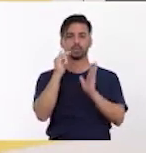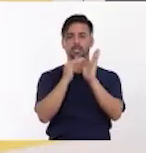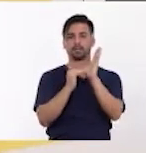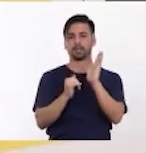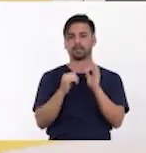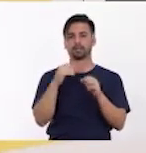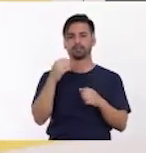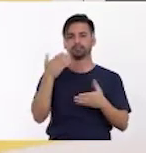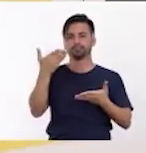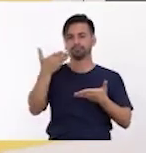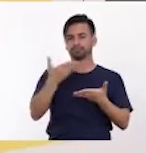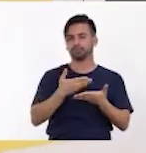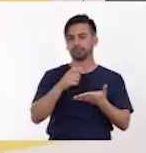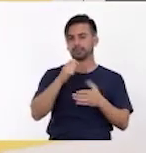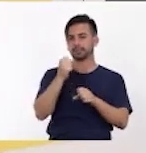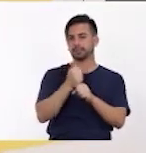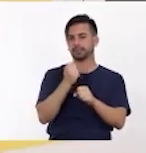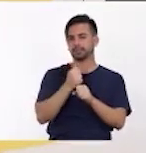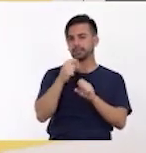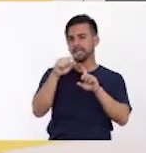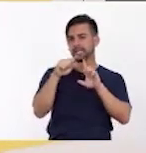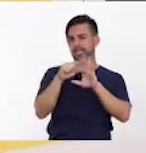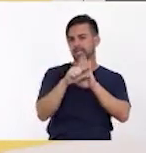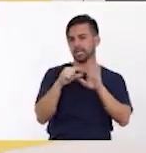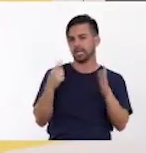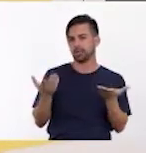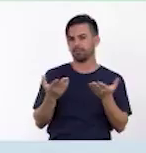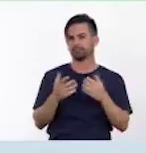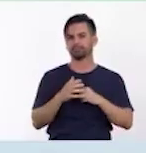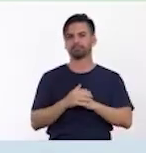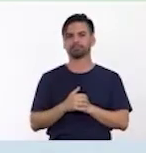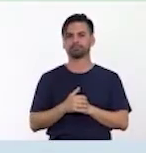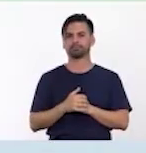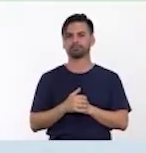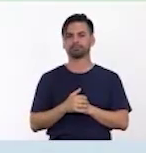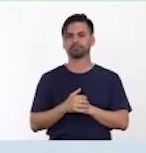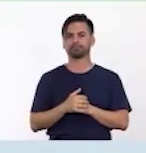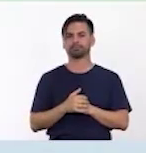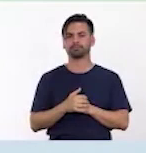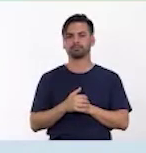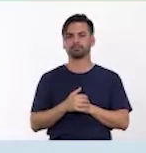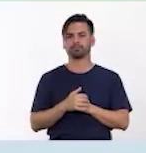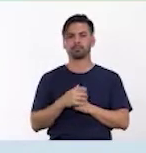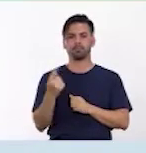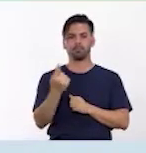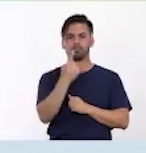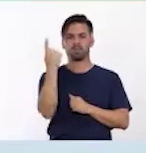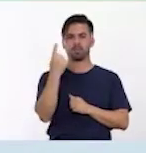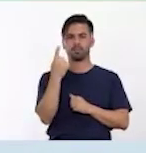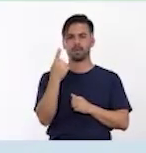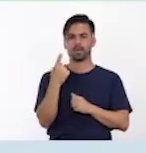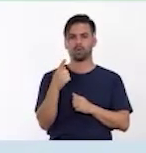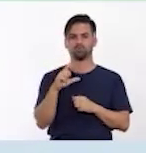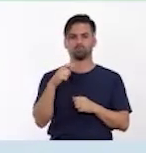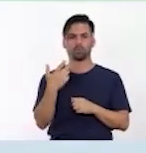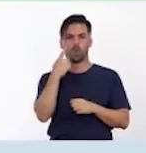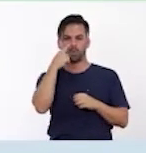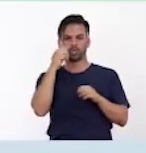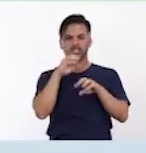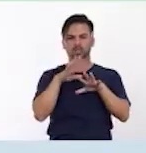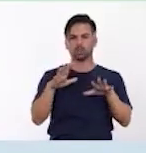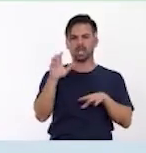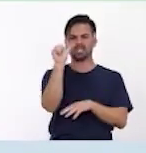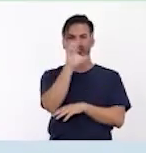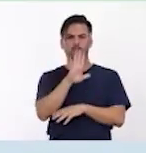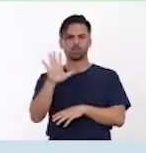práctico integrador? El trabajo práctico, ¿qué tema tenemos? Bueno, el primer tema es la interacción naturaleza-sociedad durante el desarrollo de la